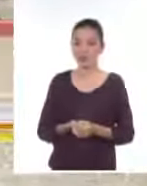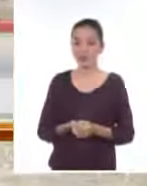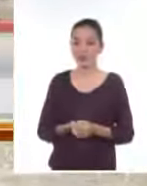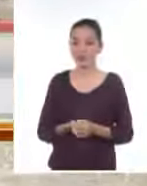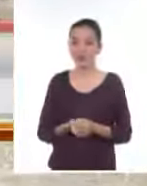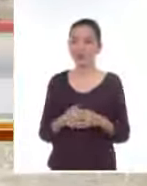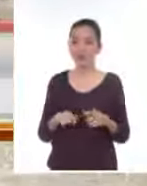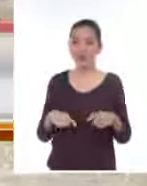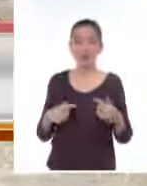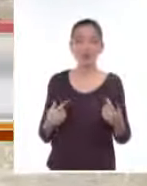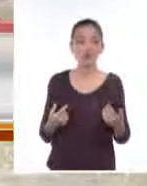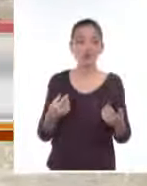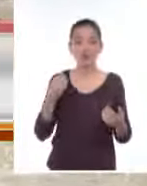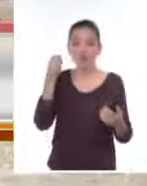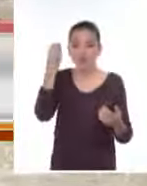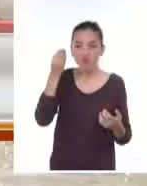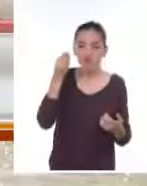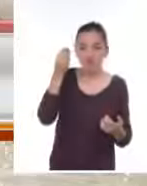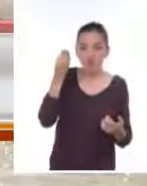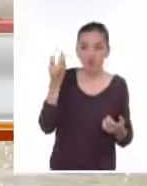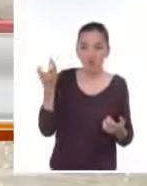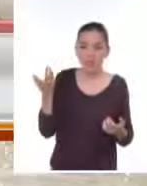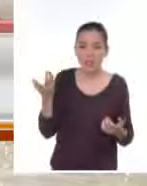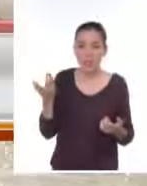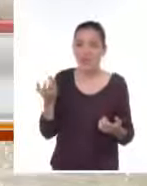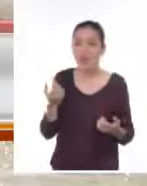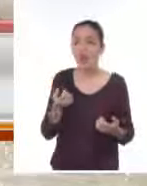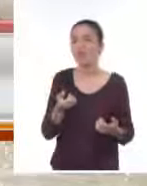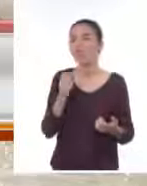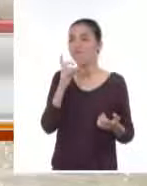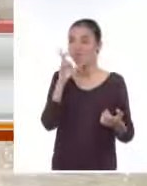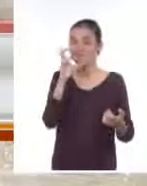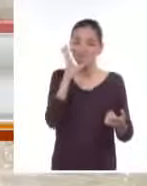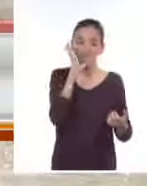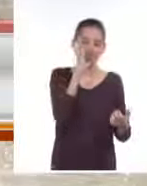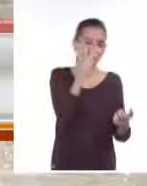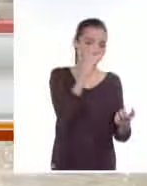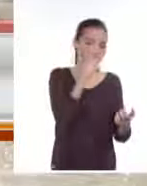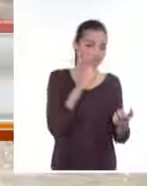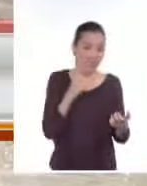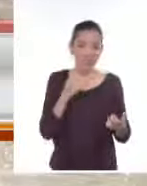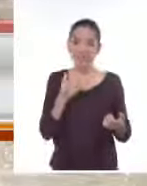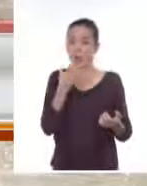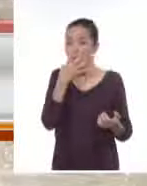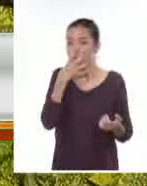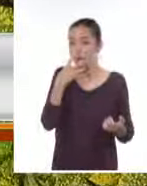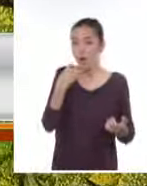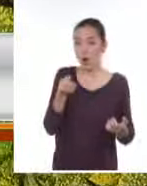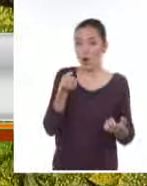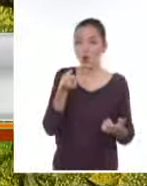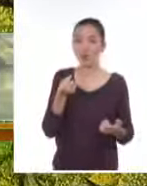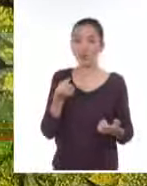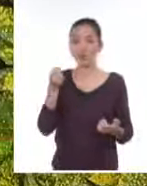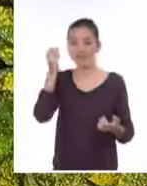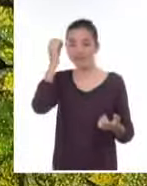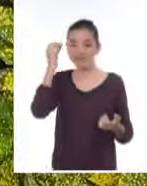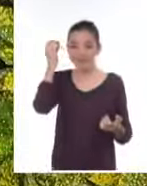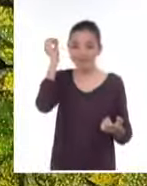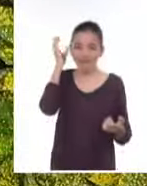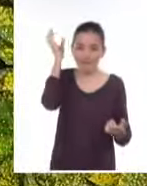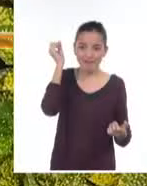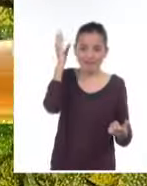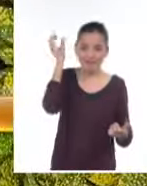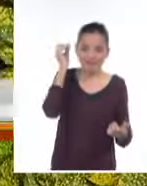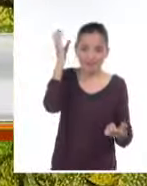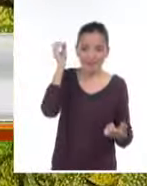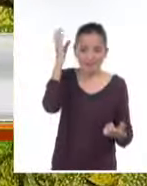muy creativo. Los payasos estuvieron muy bien, mucha creatividad de su parte. La verdad, el espectáculo me pareció